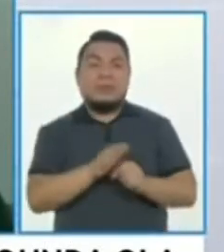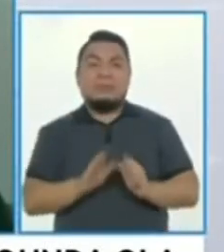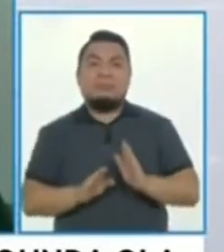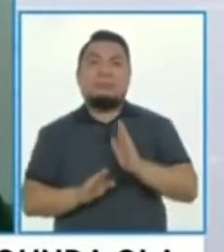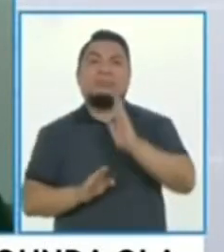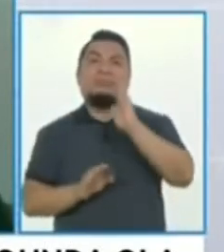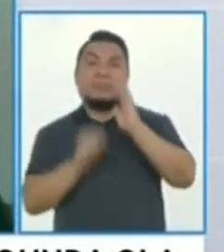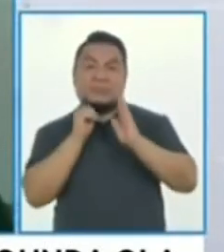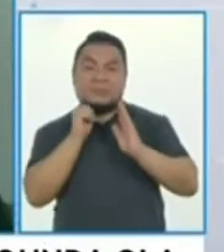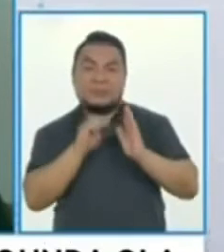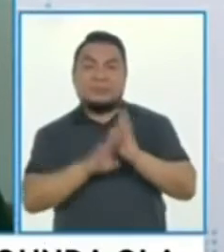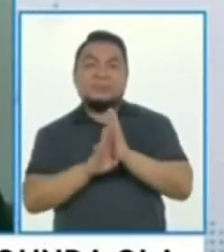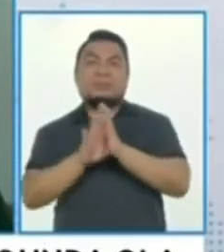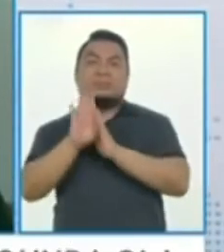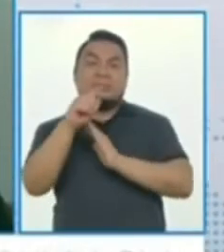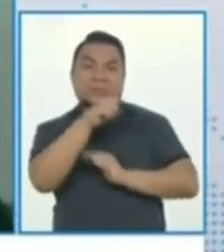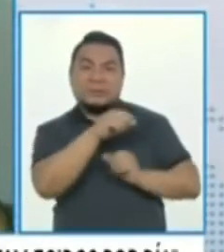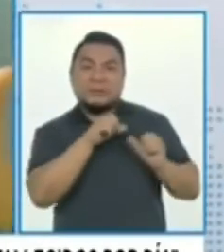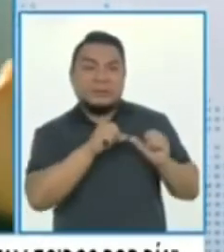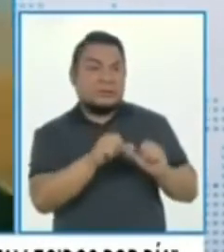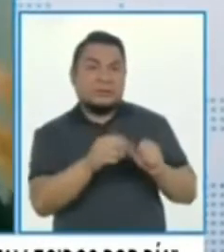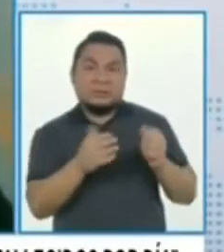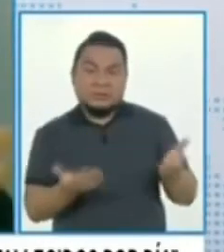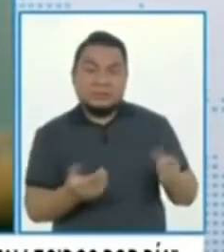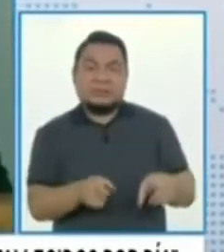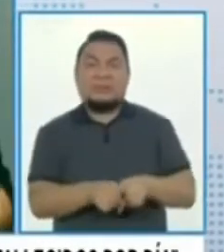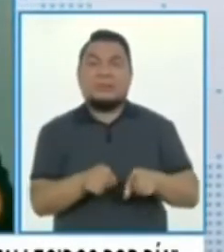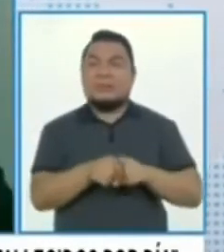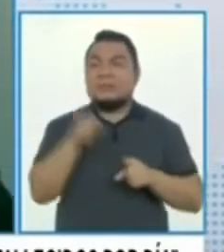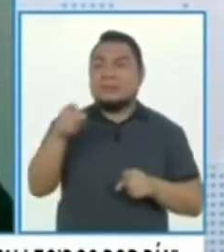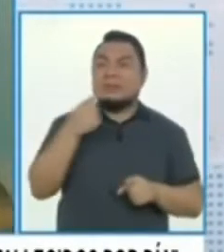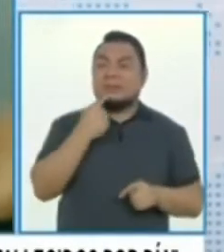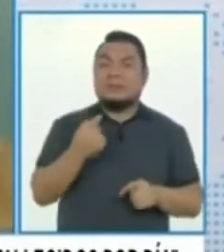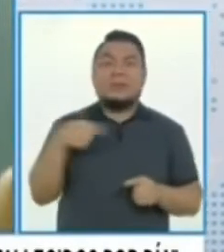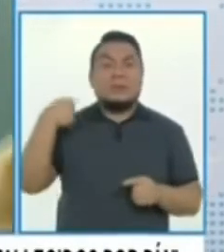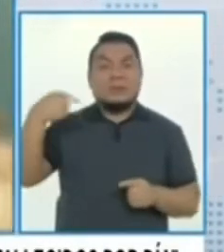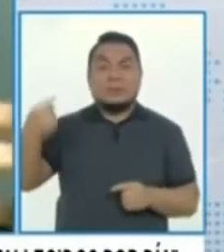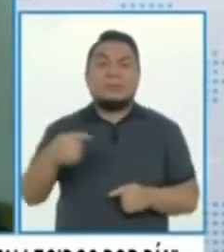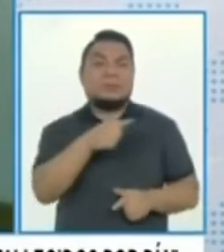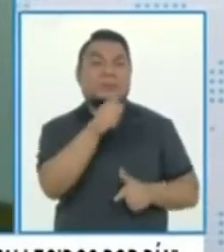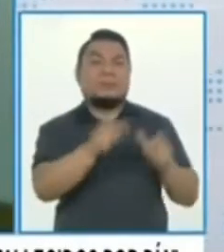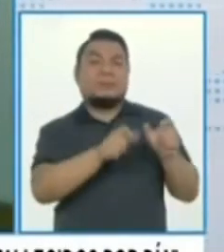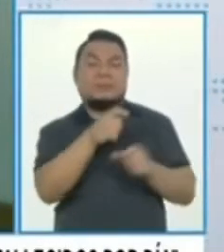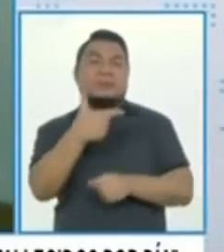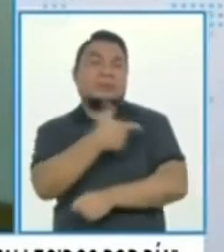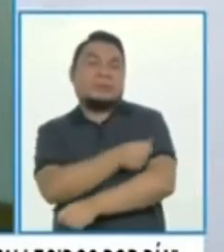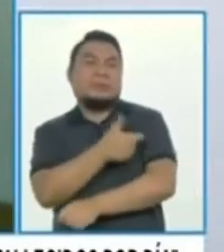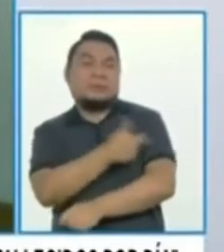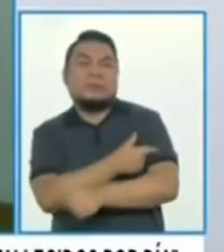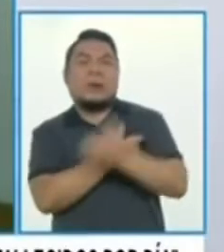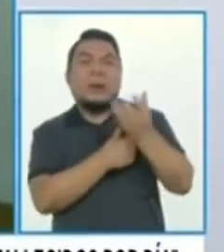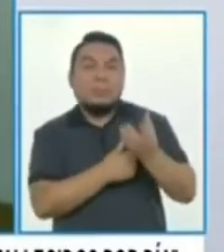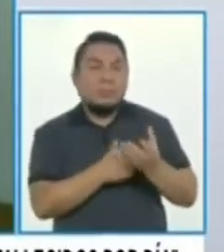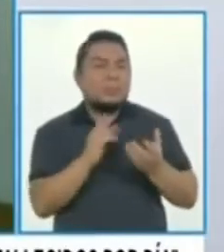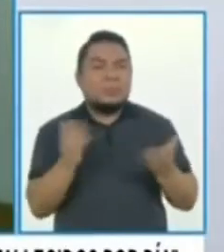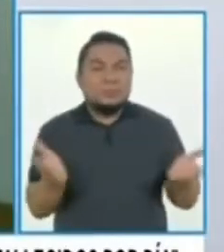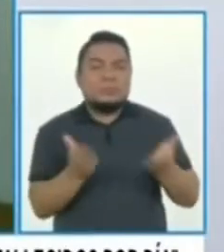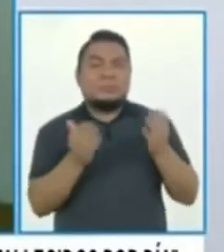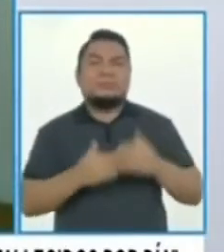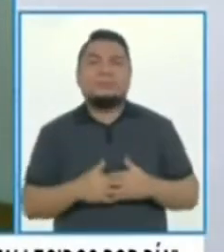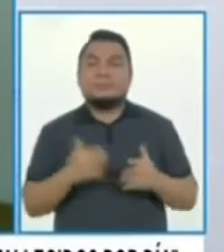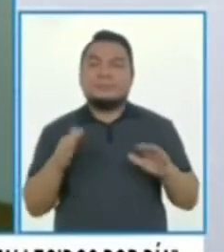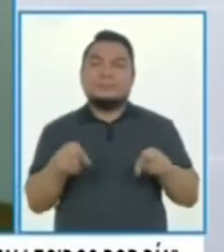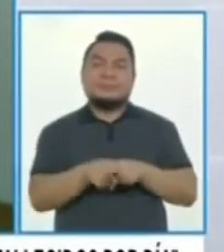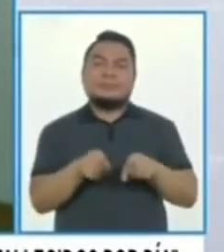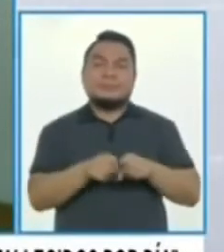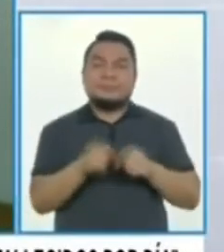aumentando, la positividad está aumentando y más rápido son los casos que se confirman a diario que las personas que se logran vacunar. Entonces, Claro. es un escenario similar